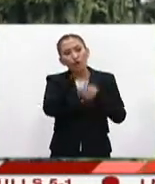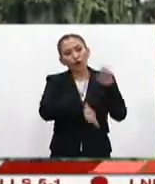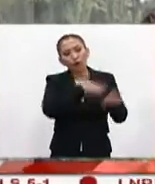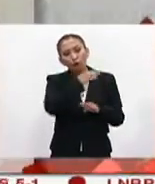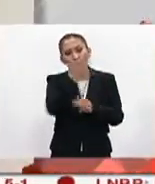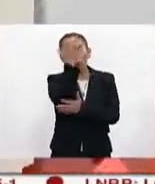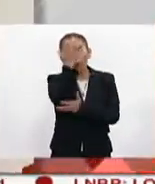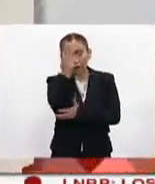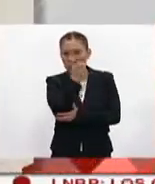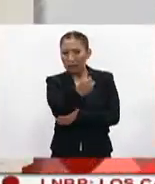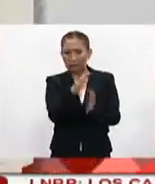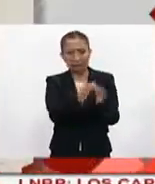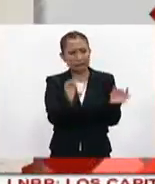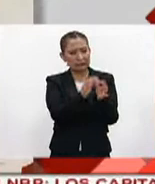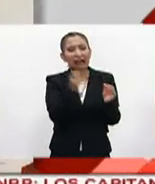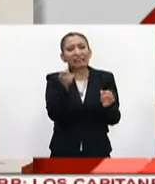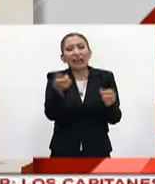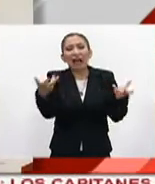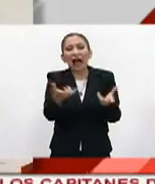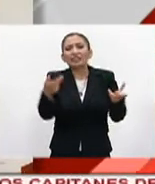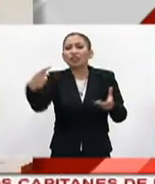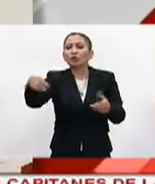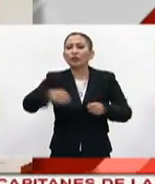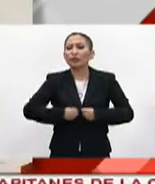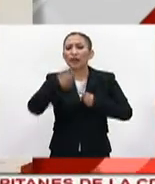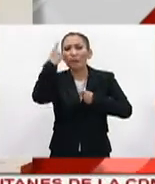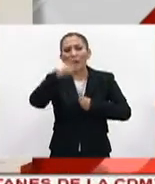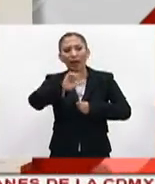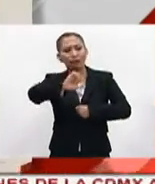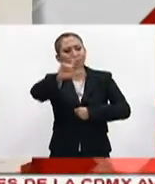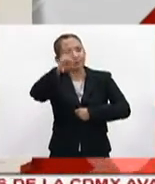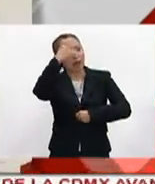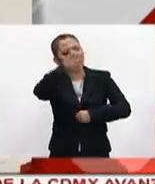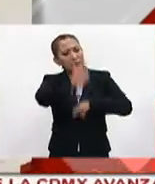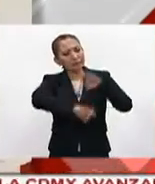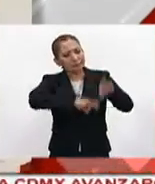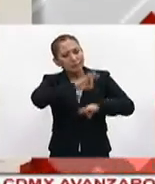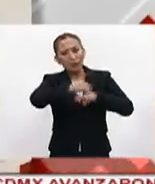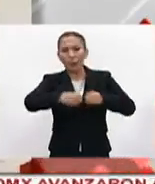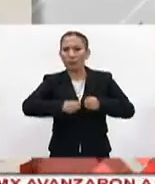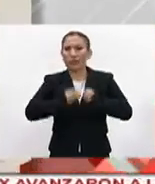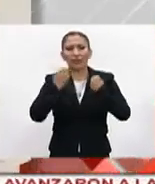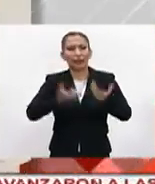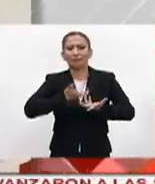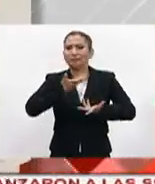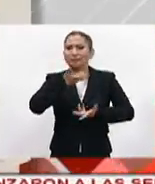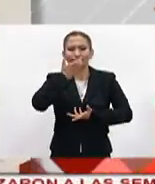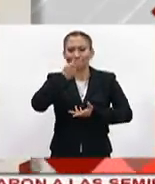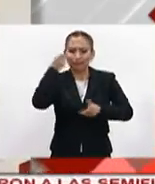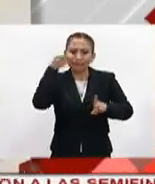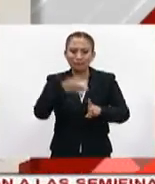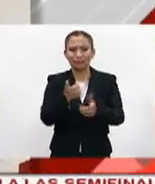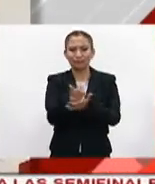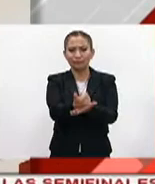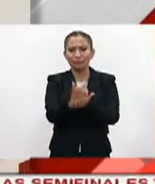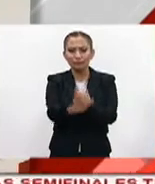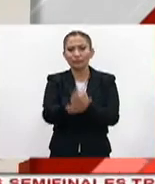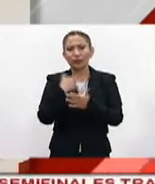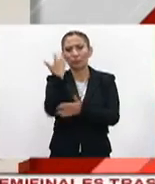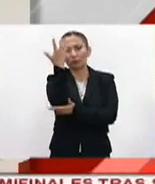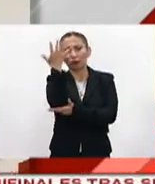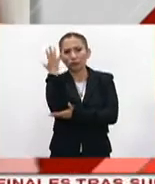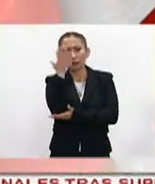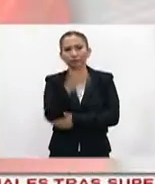bosque. Y haces una descripción de lo que has hecho en tu vida profesional o en tu vida directamente con el manejo del